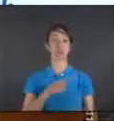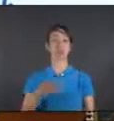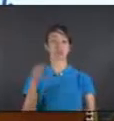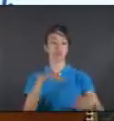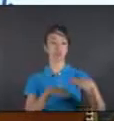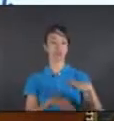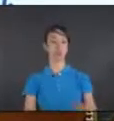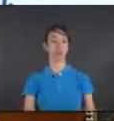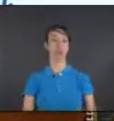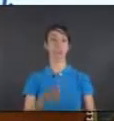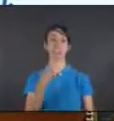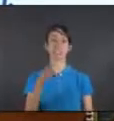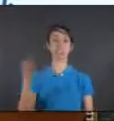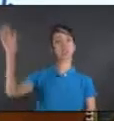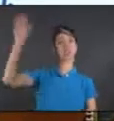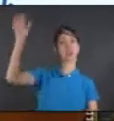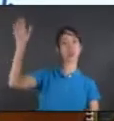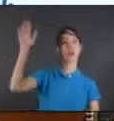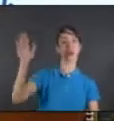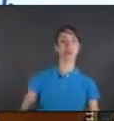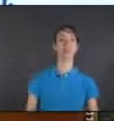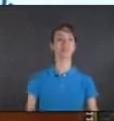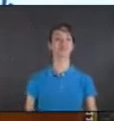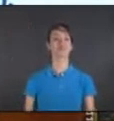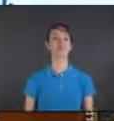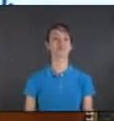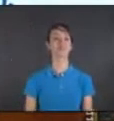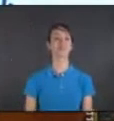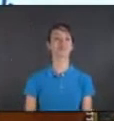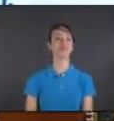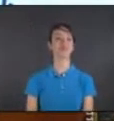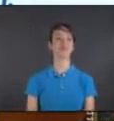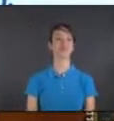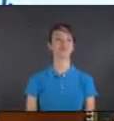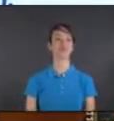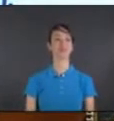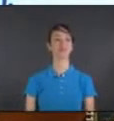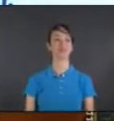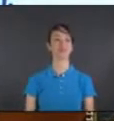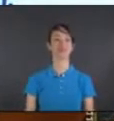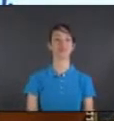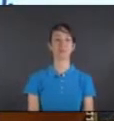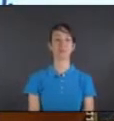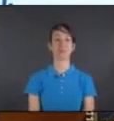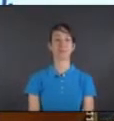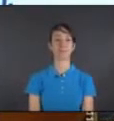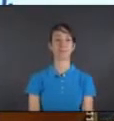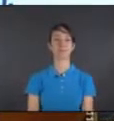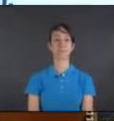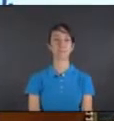los 23. Gloria a Dios por los que tienen su PhD a los 25.